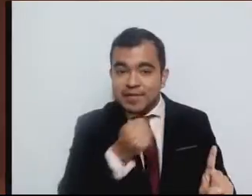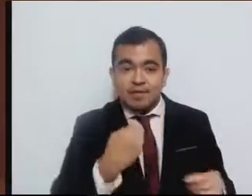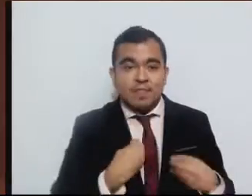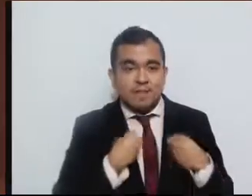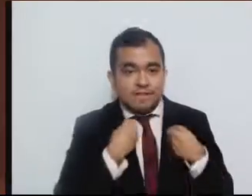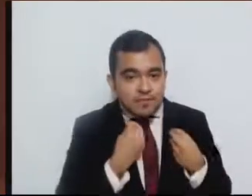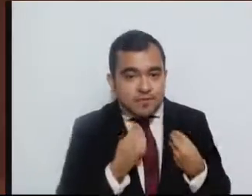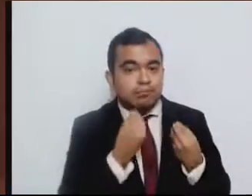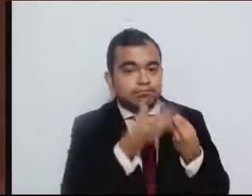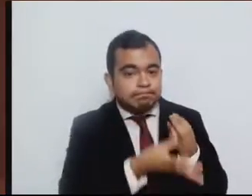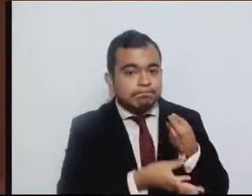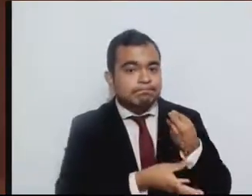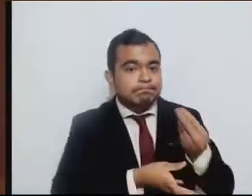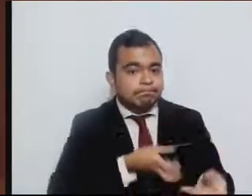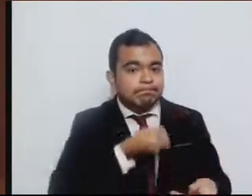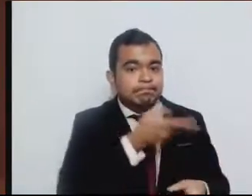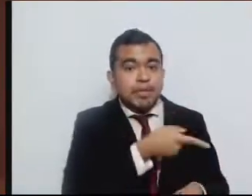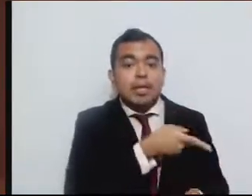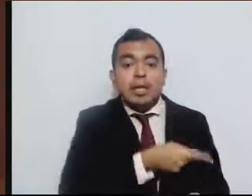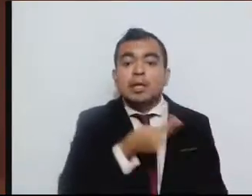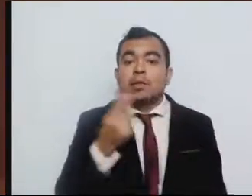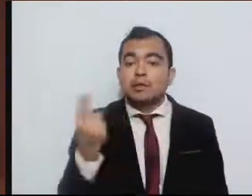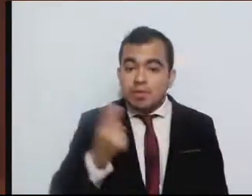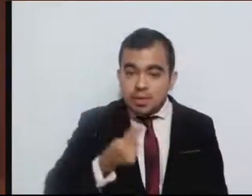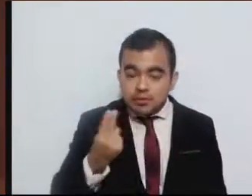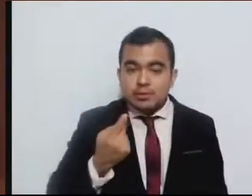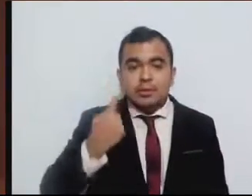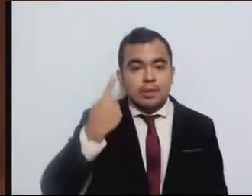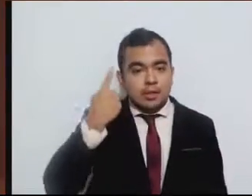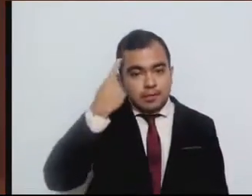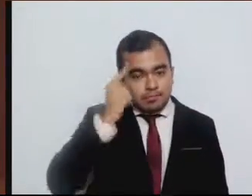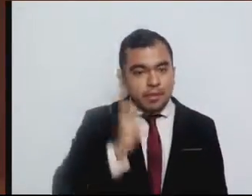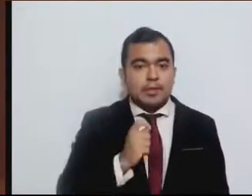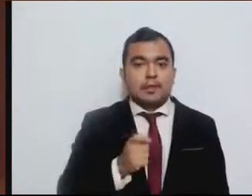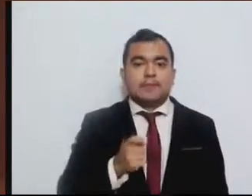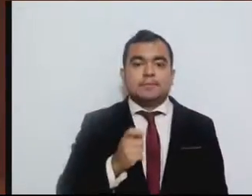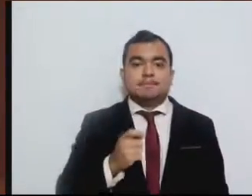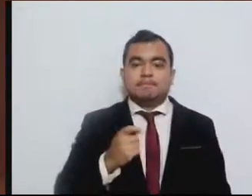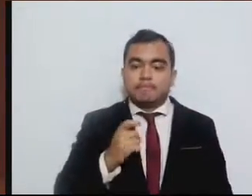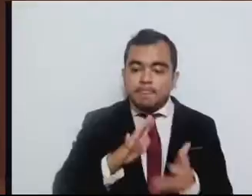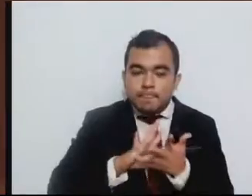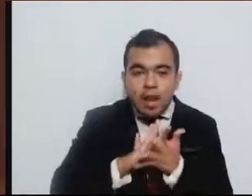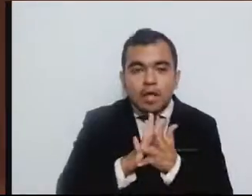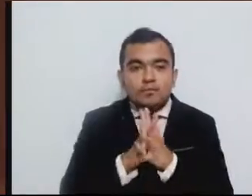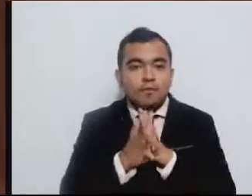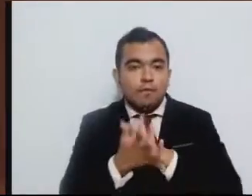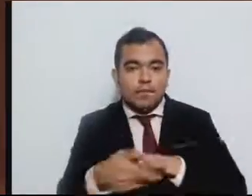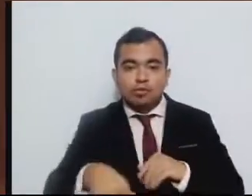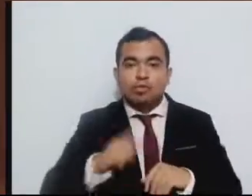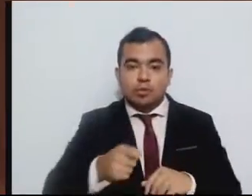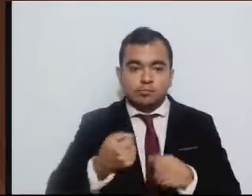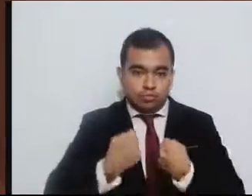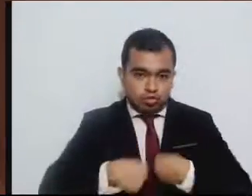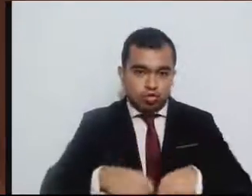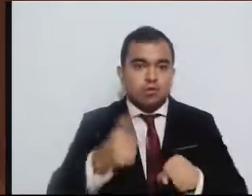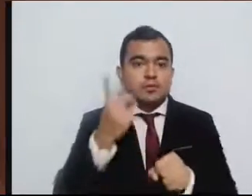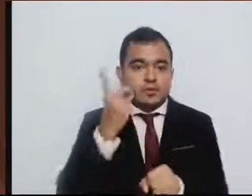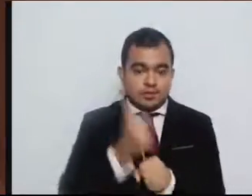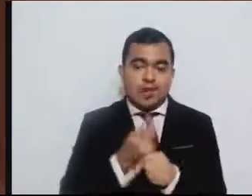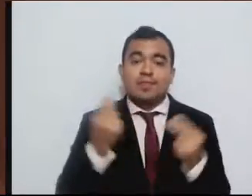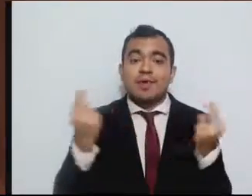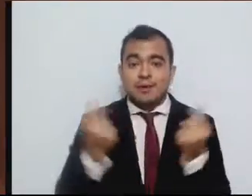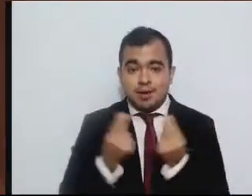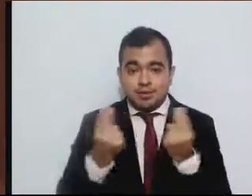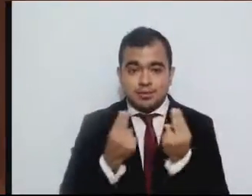producir e insertarse en una transformación sostenible de la sociedad, sobre todo en su